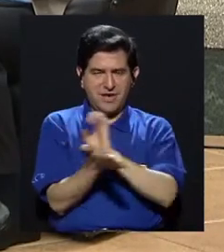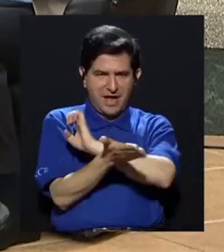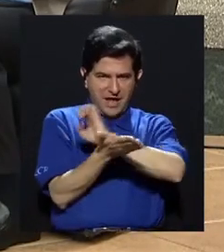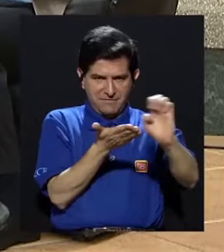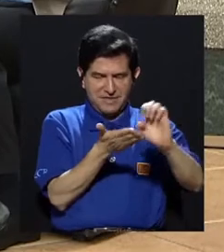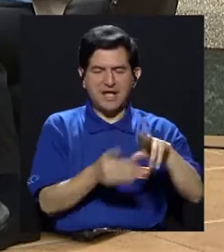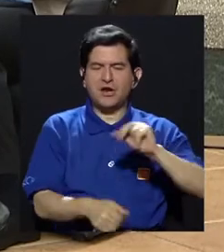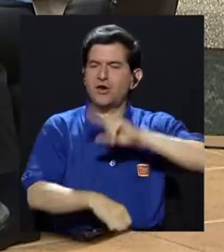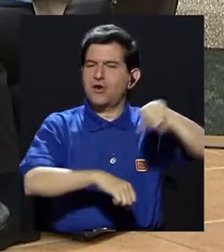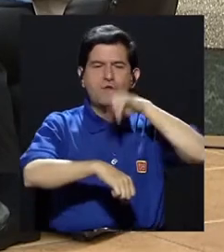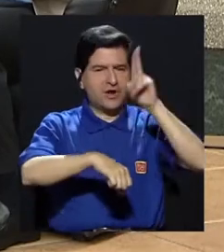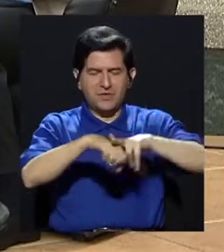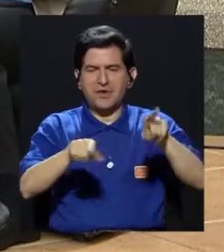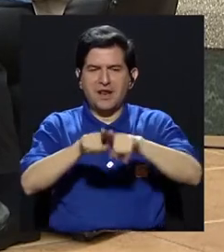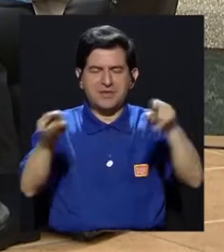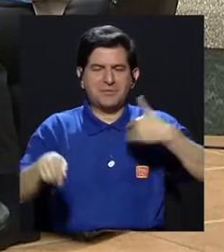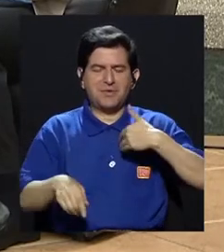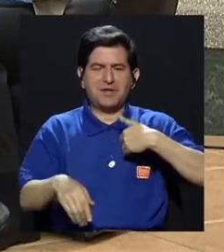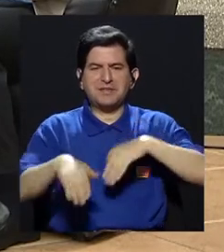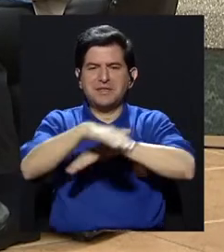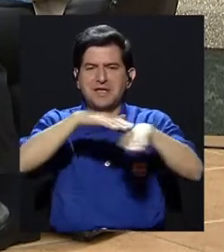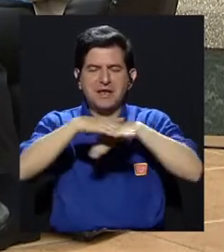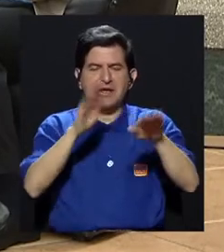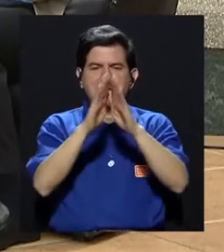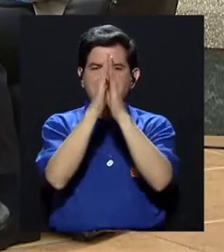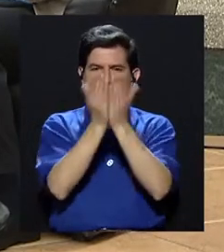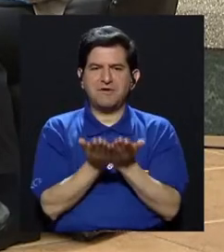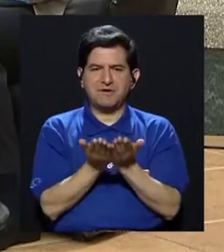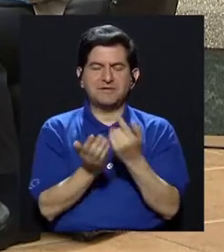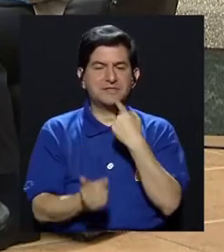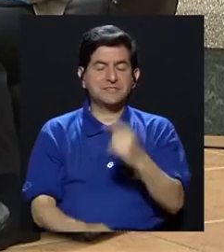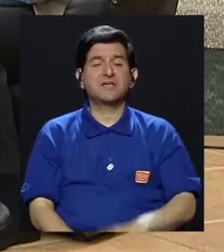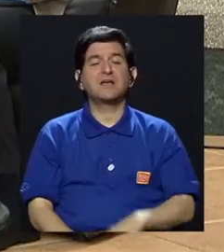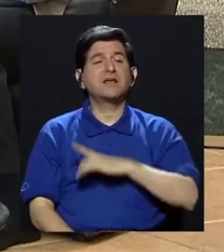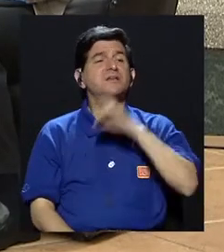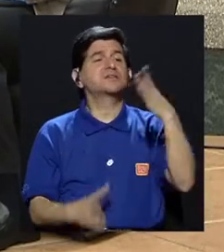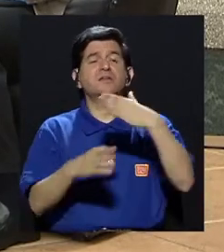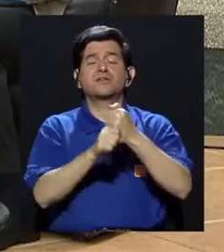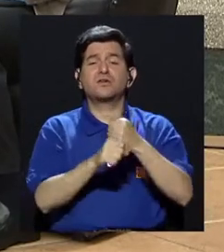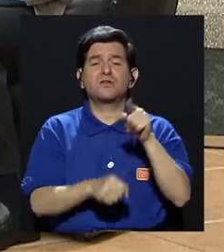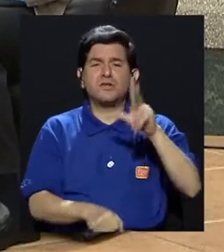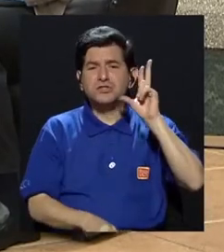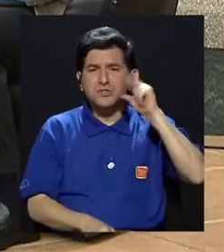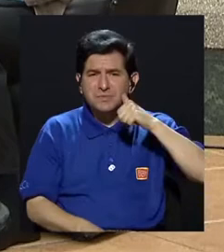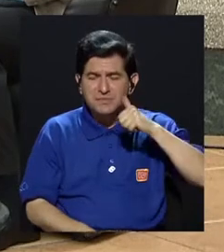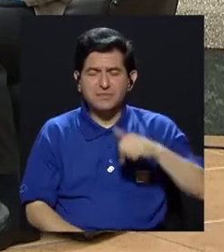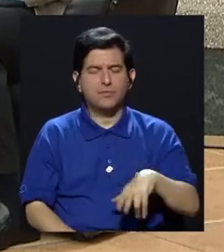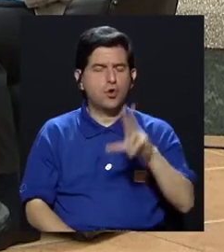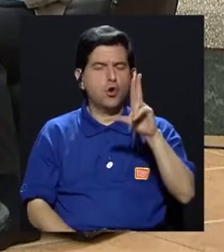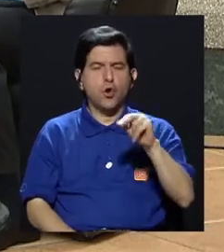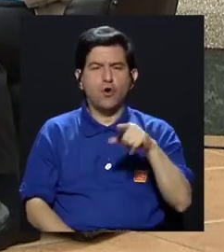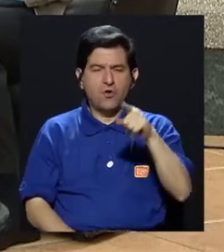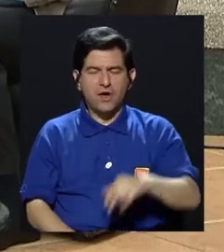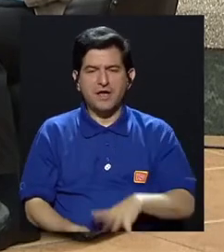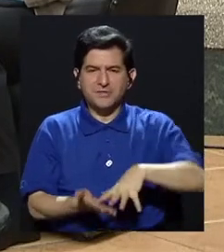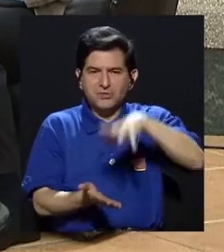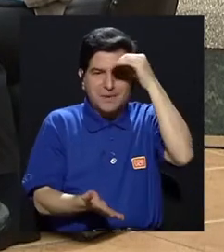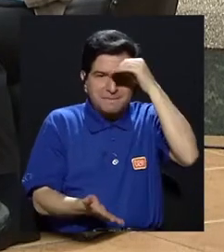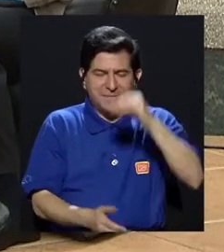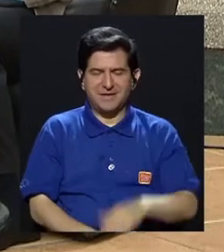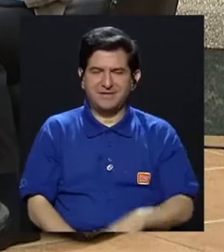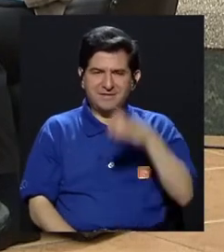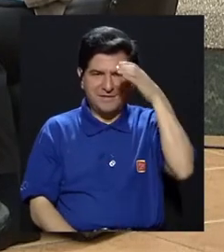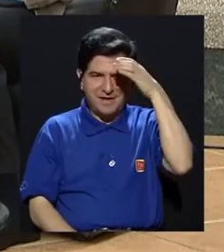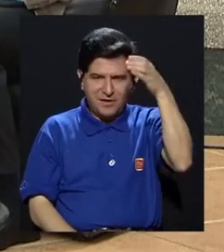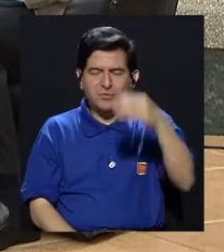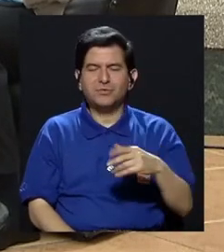evitar, no es natural y tampoco tiene un fundamento bíblico de decir, es que Dios lo hizo machista. Eso no es cierto. Eso es aprendido uh-huh.